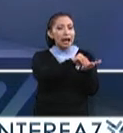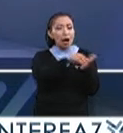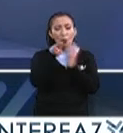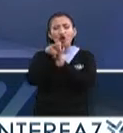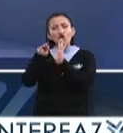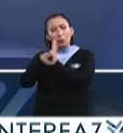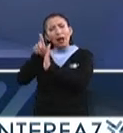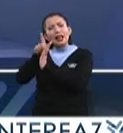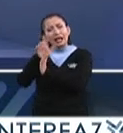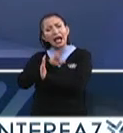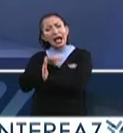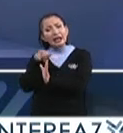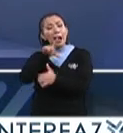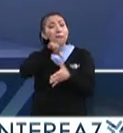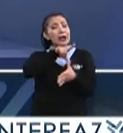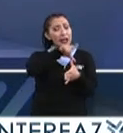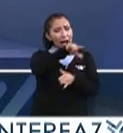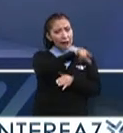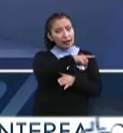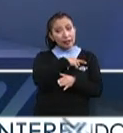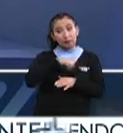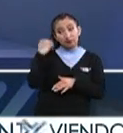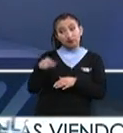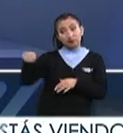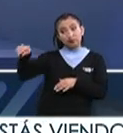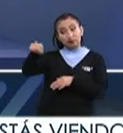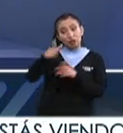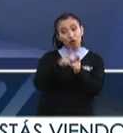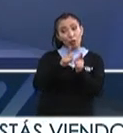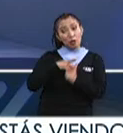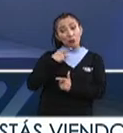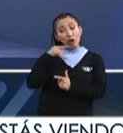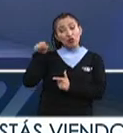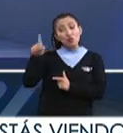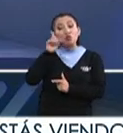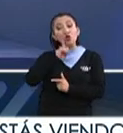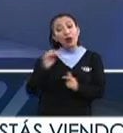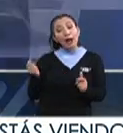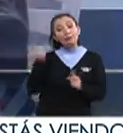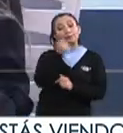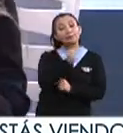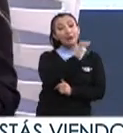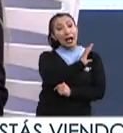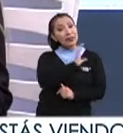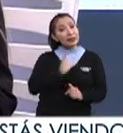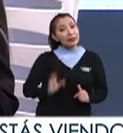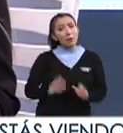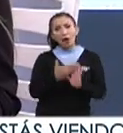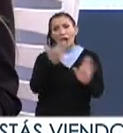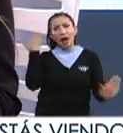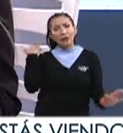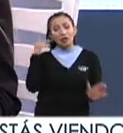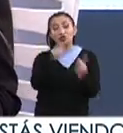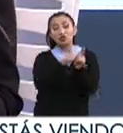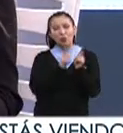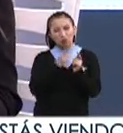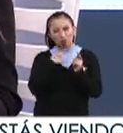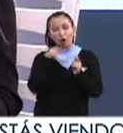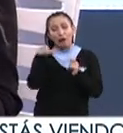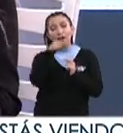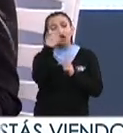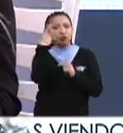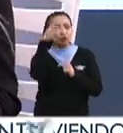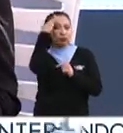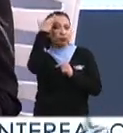la norma. América Latina le tuvo que obligar a los partidos políticos a poner mujeres en las candidaturas porque históricamente los partidos políticos y